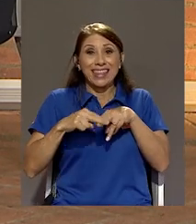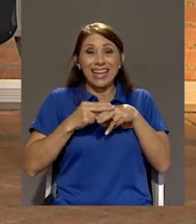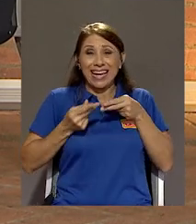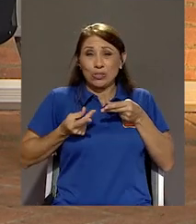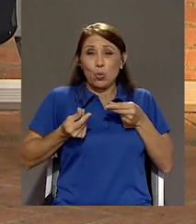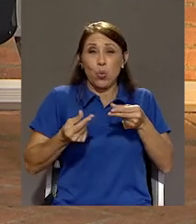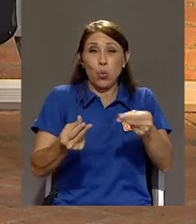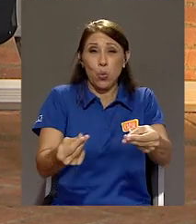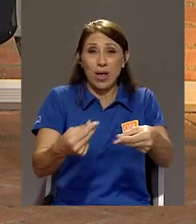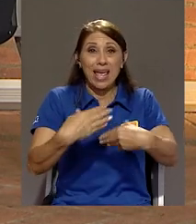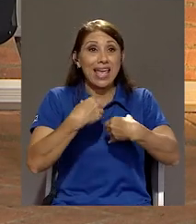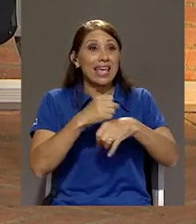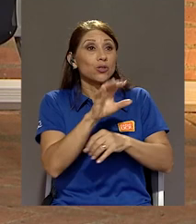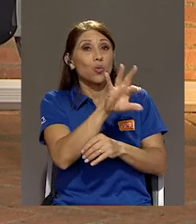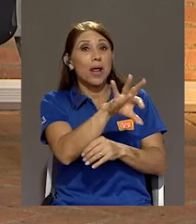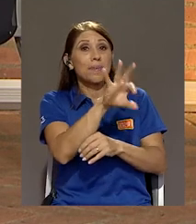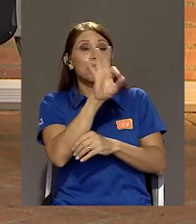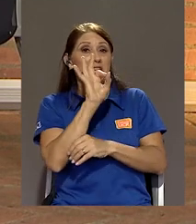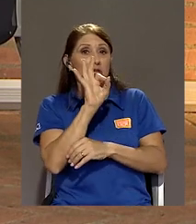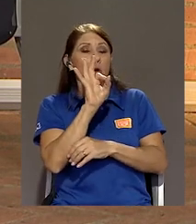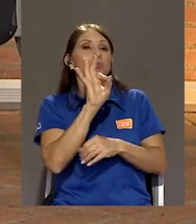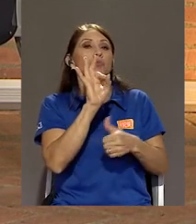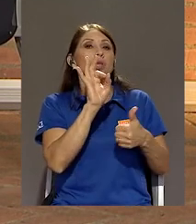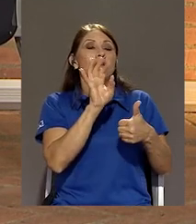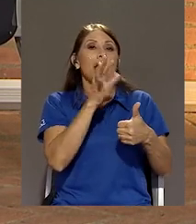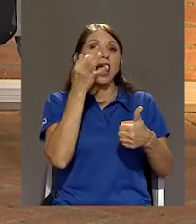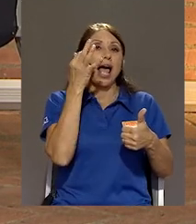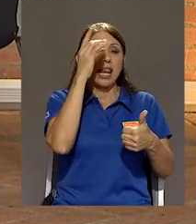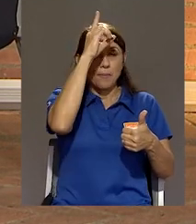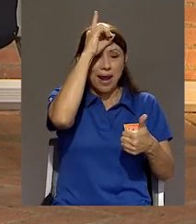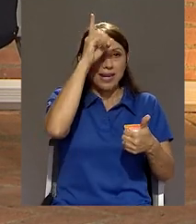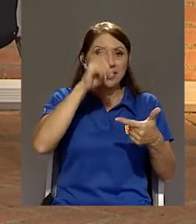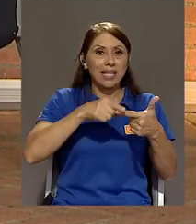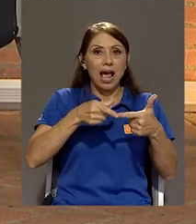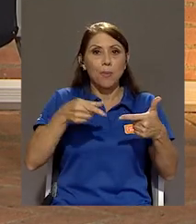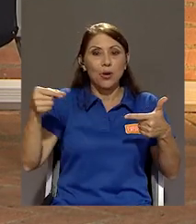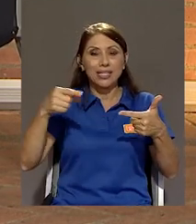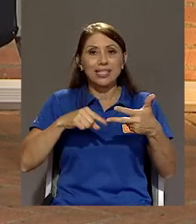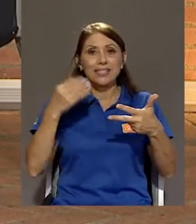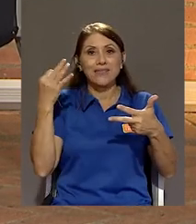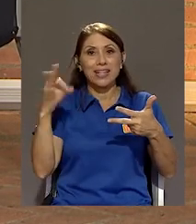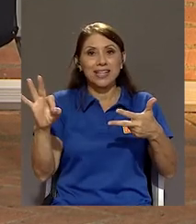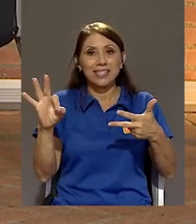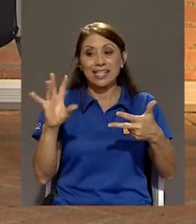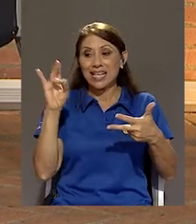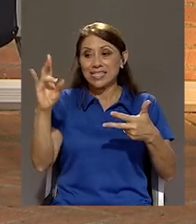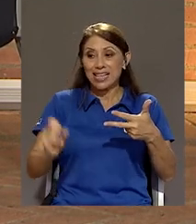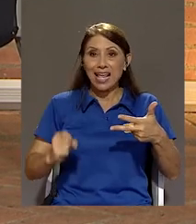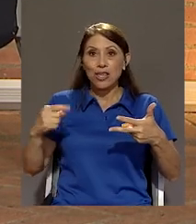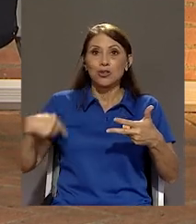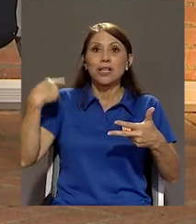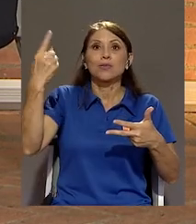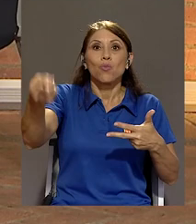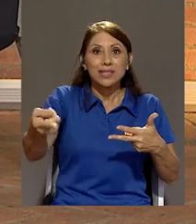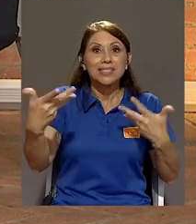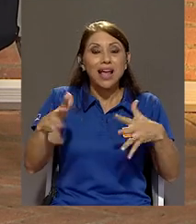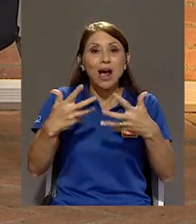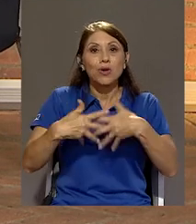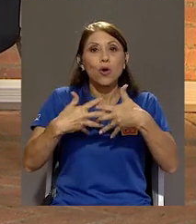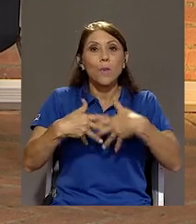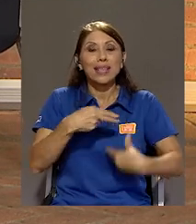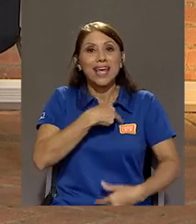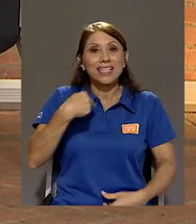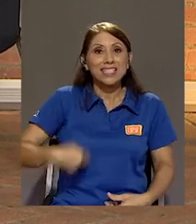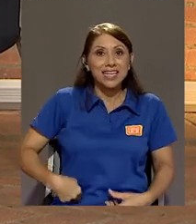sacó una licitación, invitó a los alemanes, a los japoneses y a los franceses, y a los 7 años había una compañía china que hacía trenes ultra